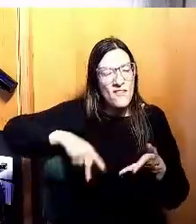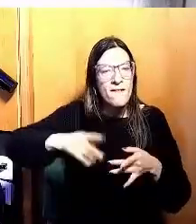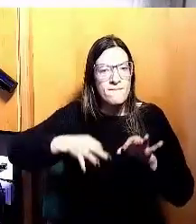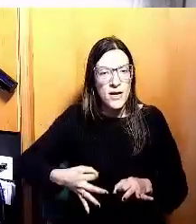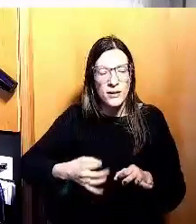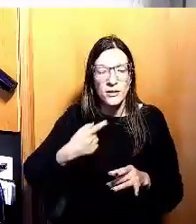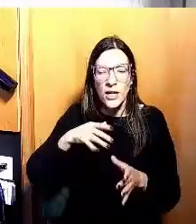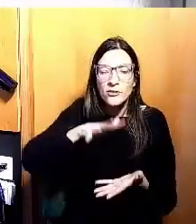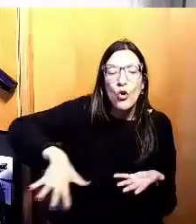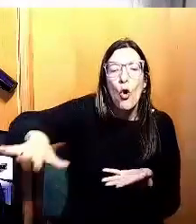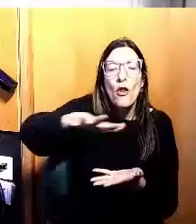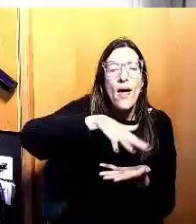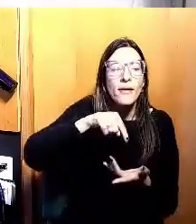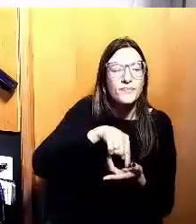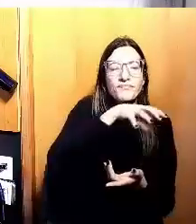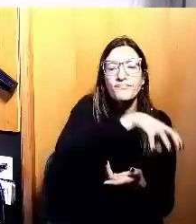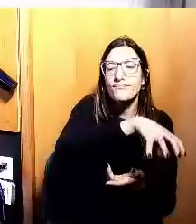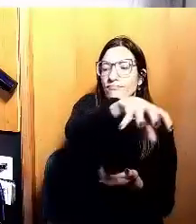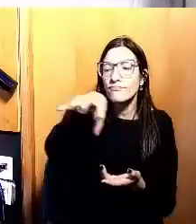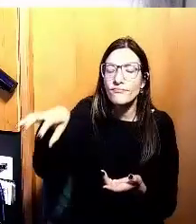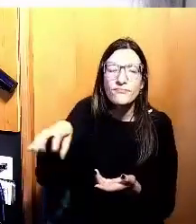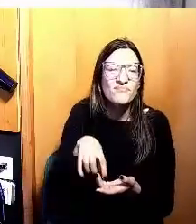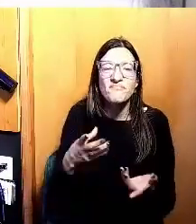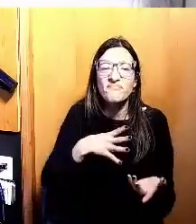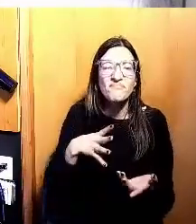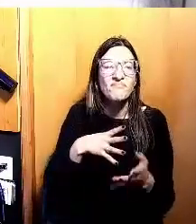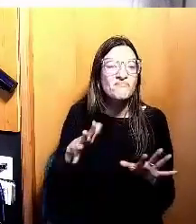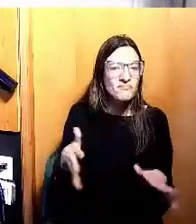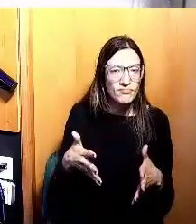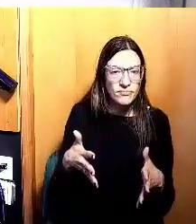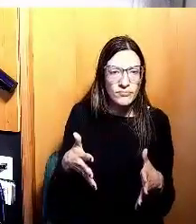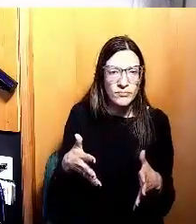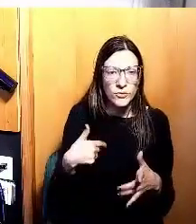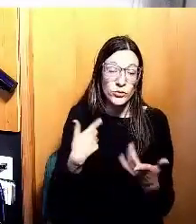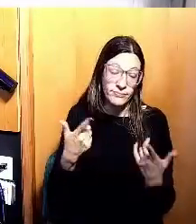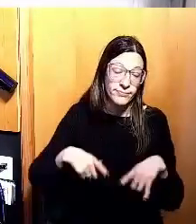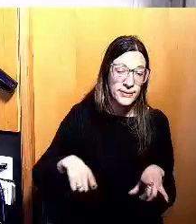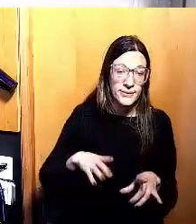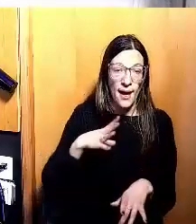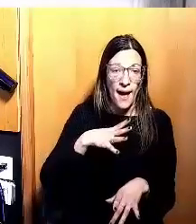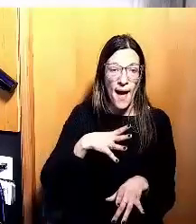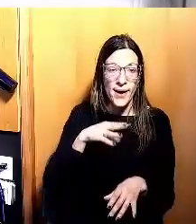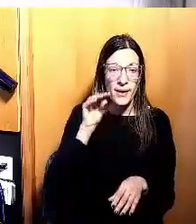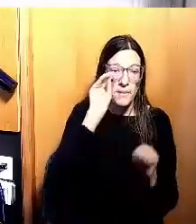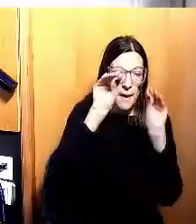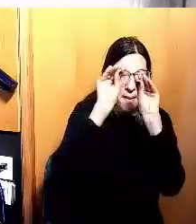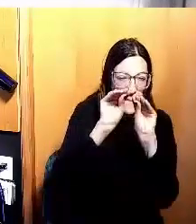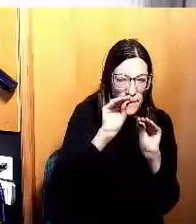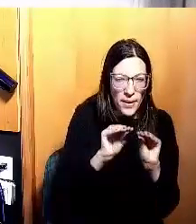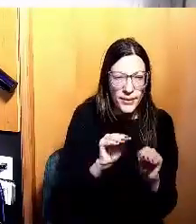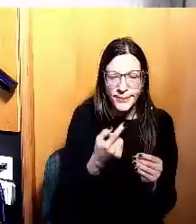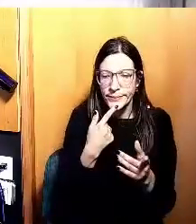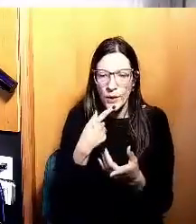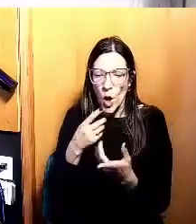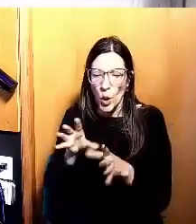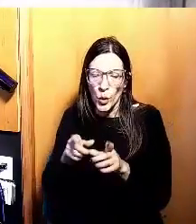zona? Y para eso tenemos muchos datos en la Intendencia referidos a todos esos temas, industria, comercio, población